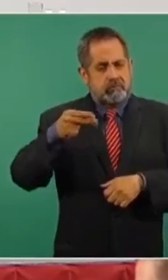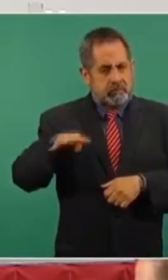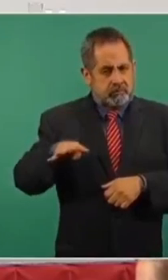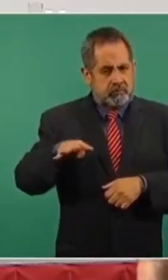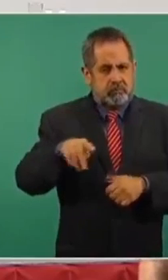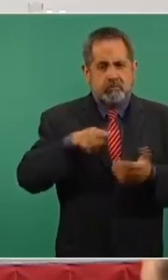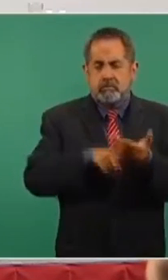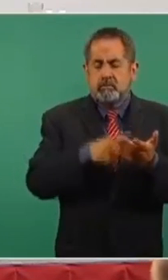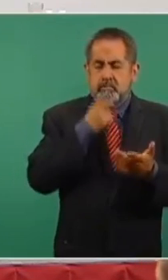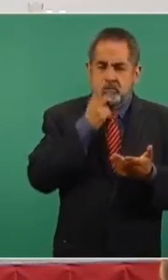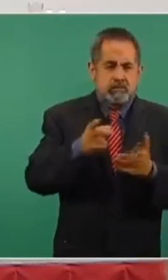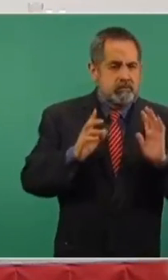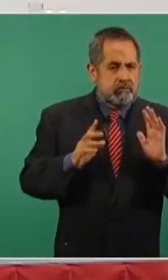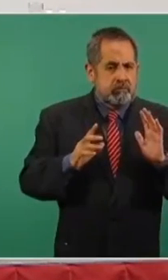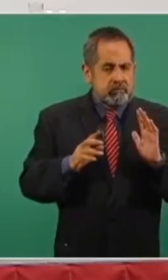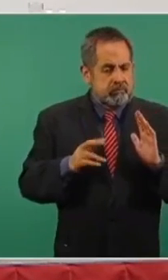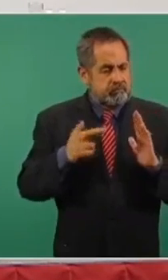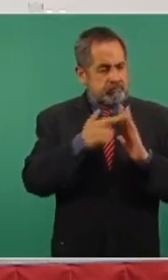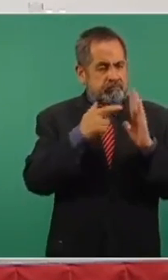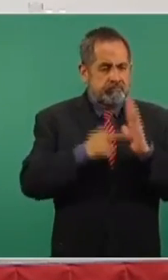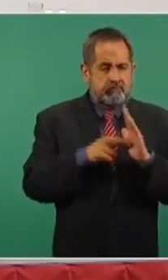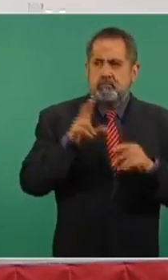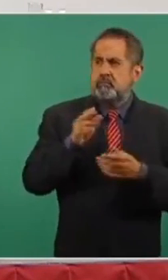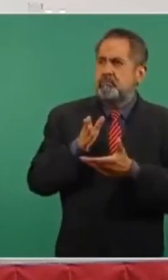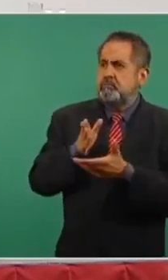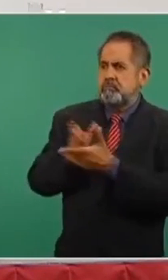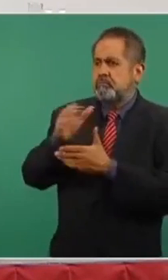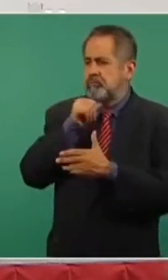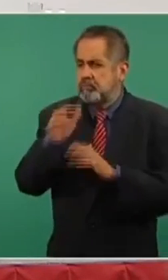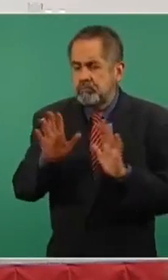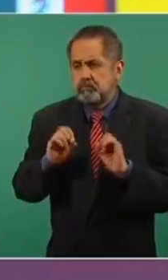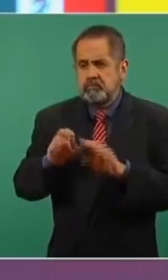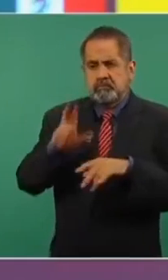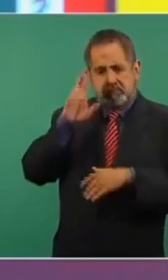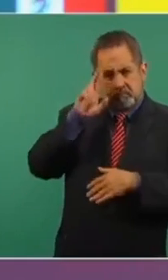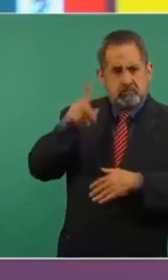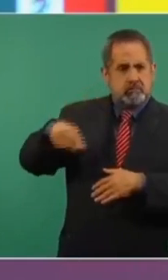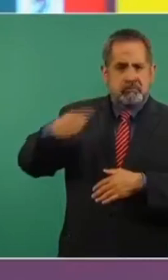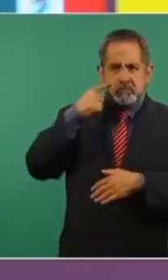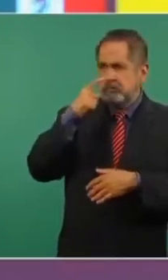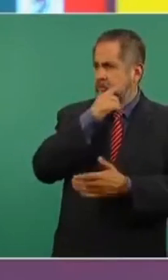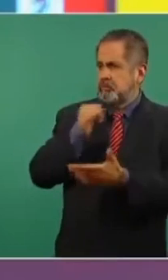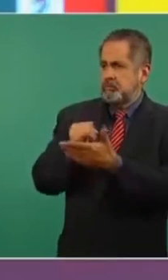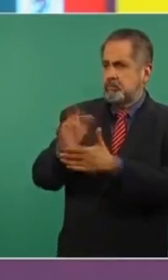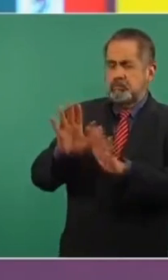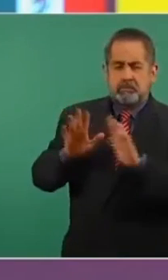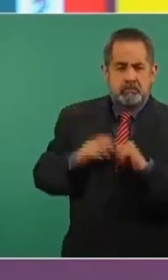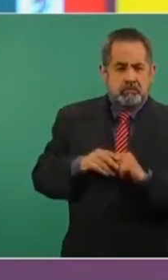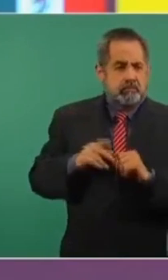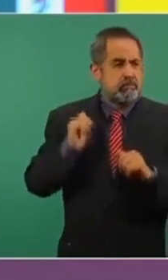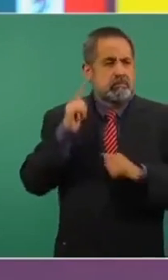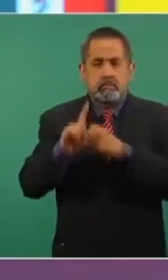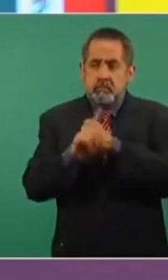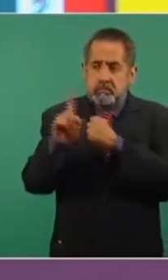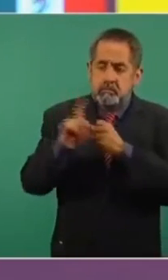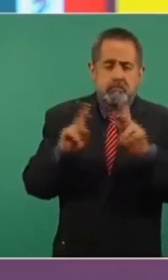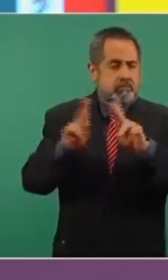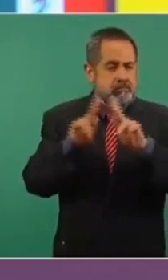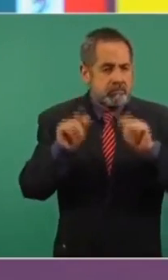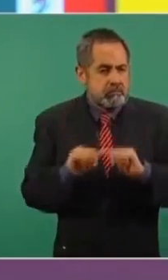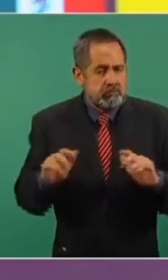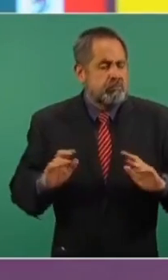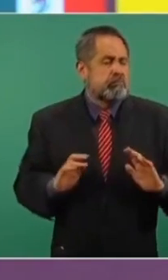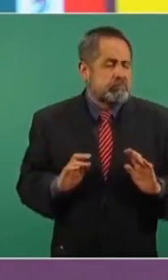que establecen los principios de no intervención, de autodeterminación de los pueblos, solución pacífica de las